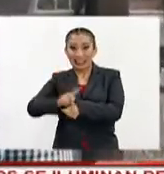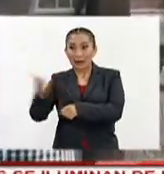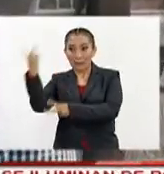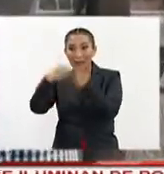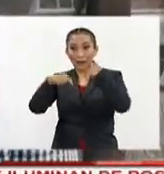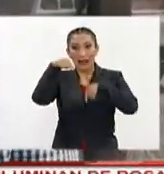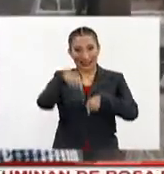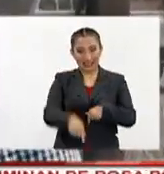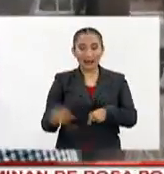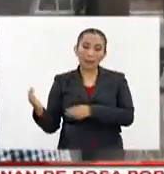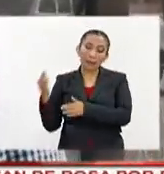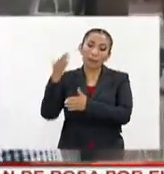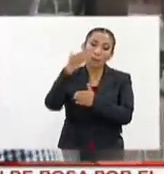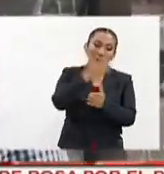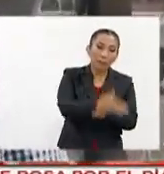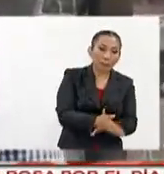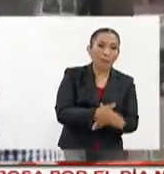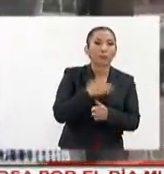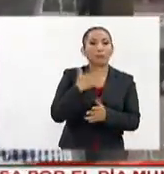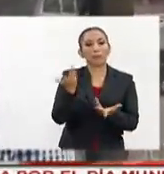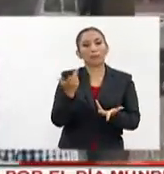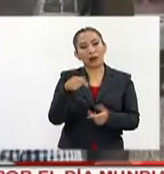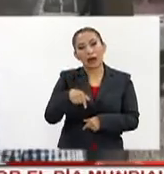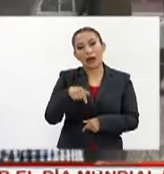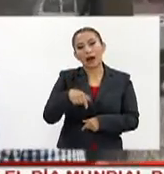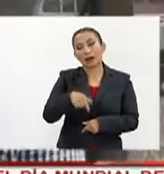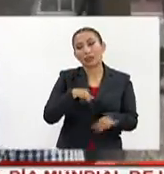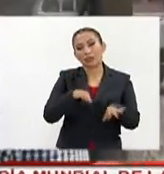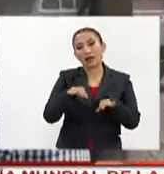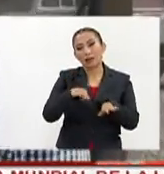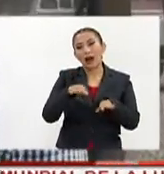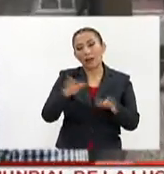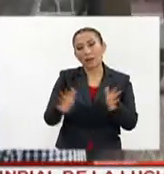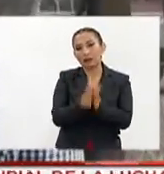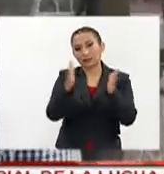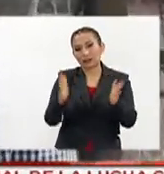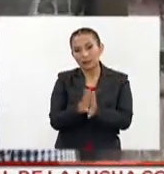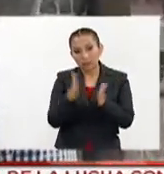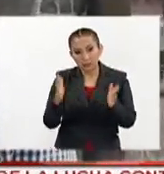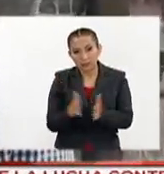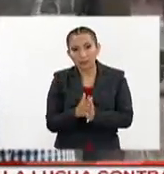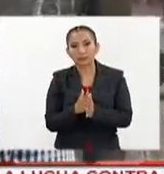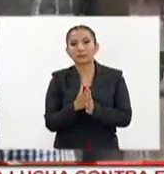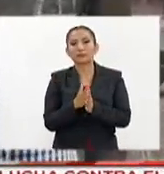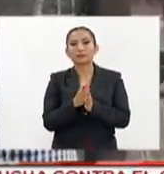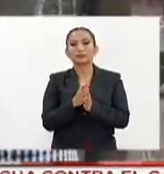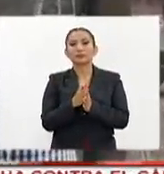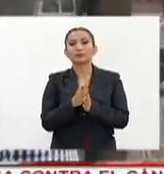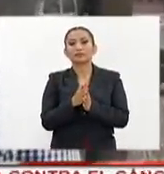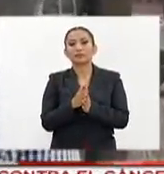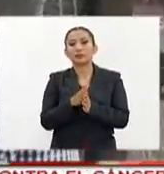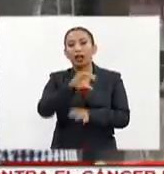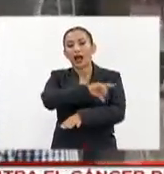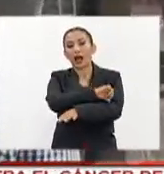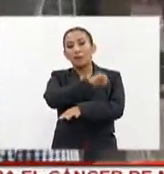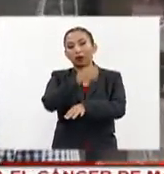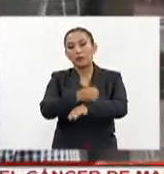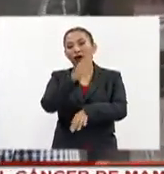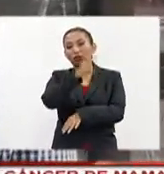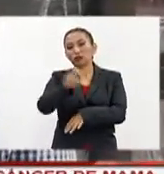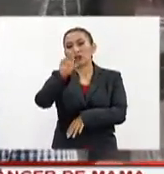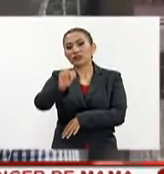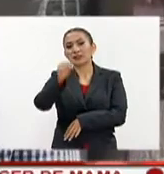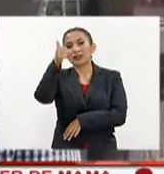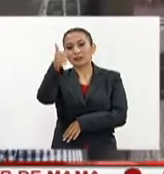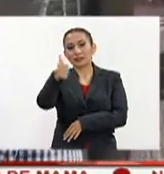el sismo, por el simulacro le tocó venir a participar en Álvaro Obregón